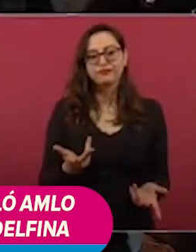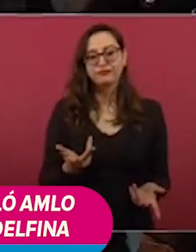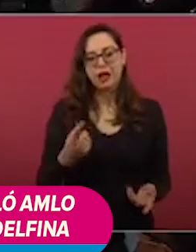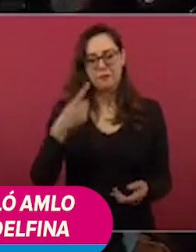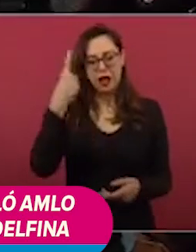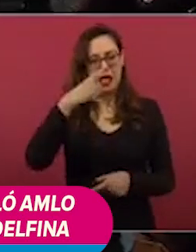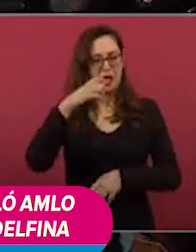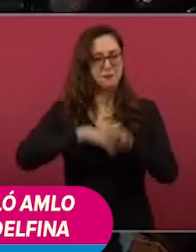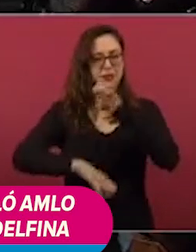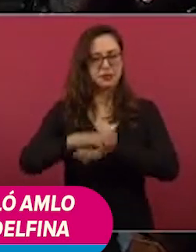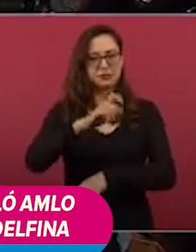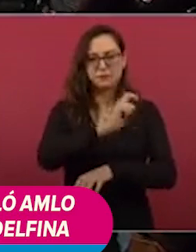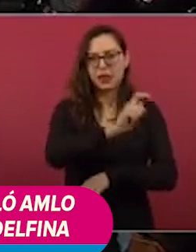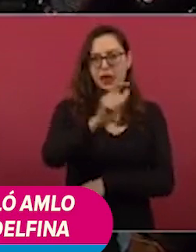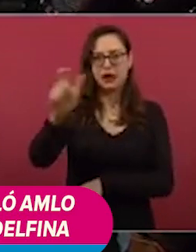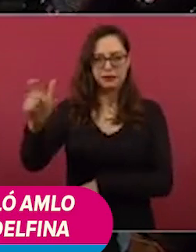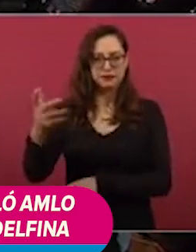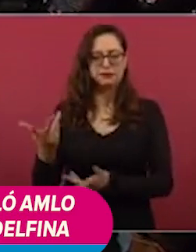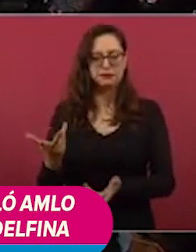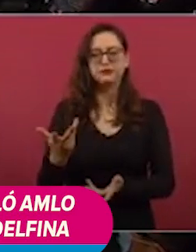aeropuerto. Imagínense